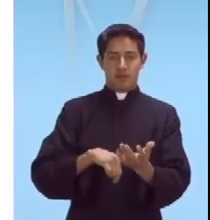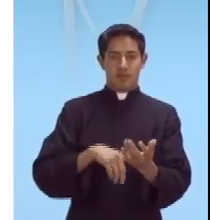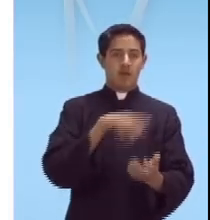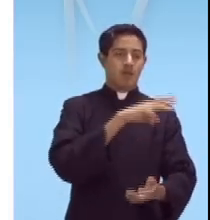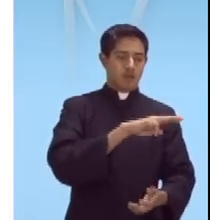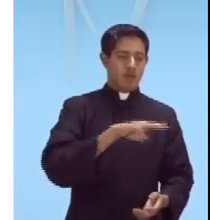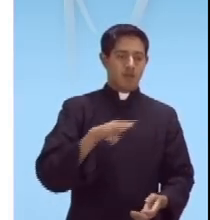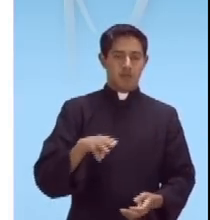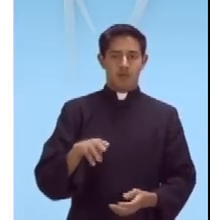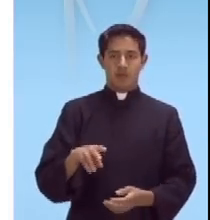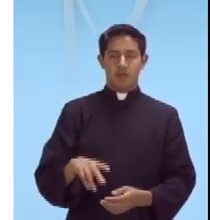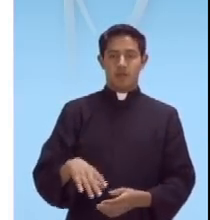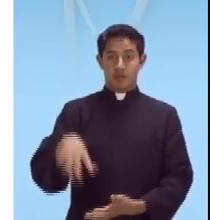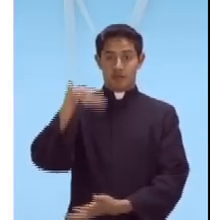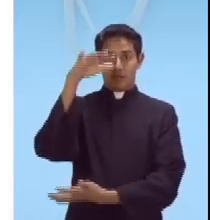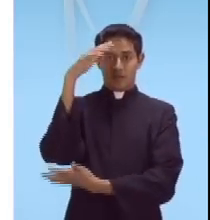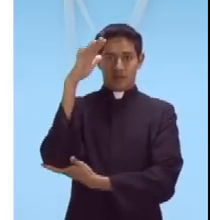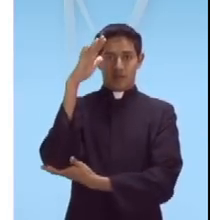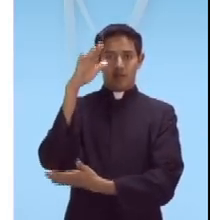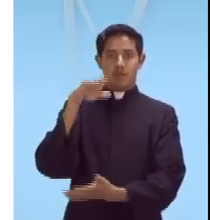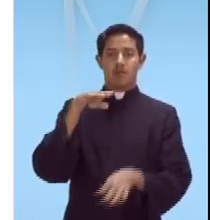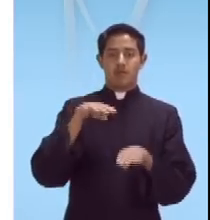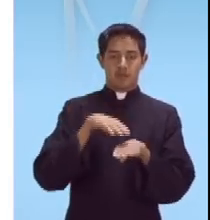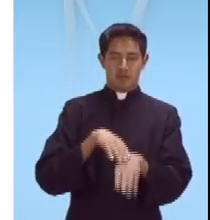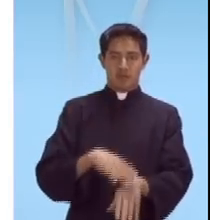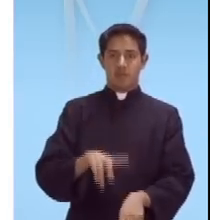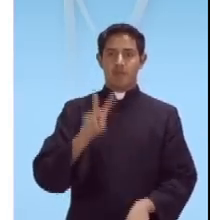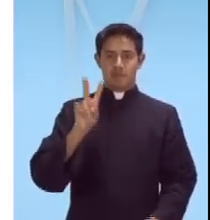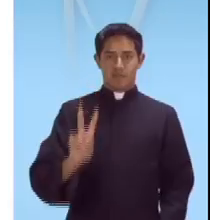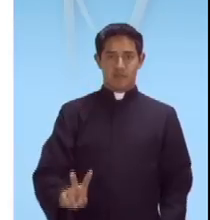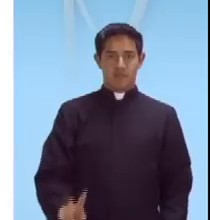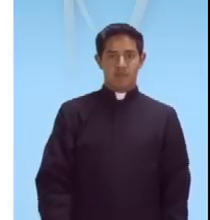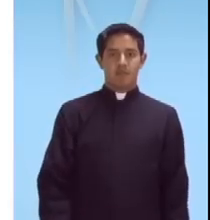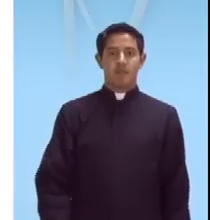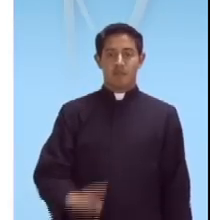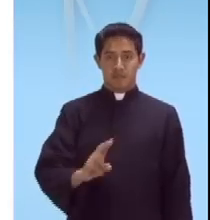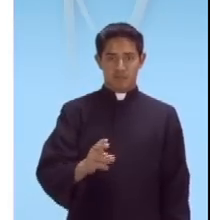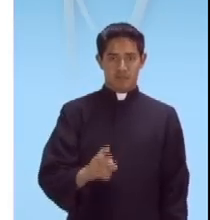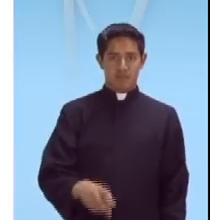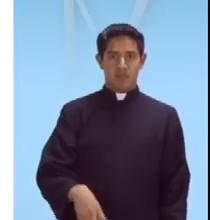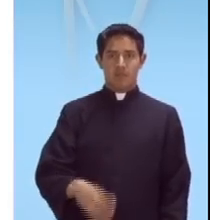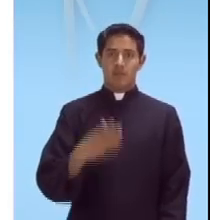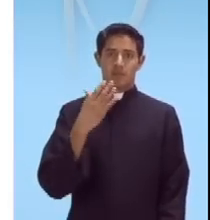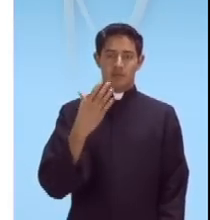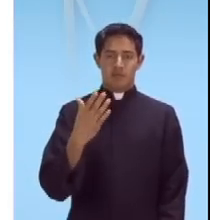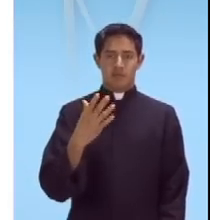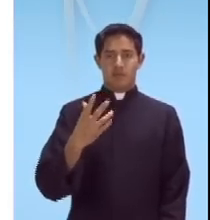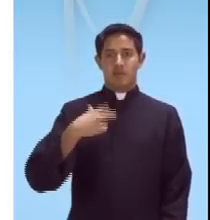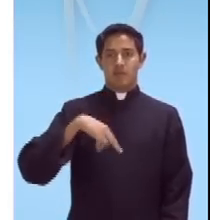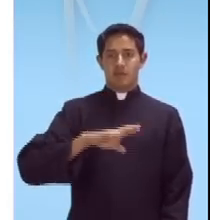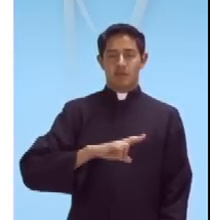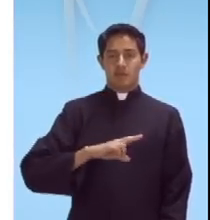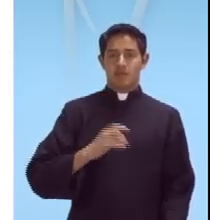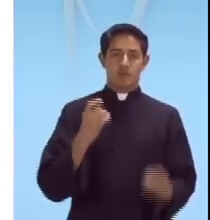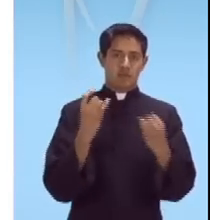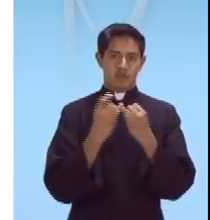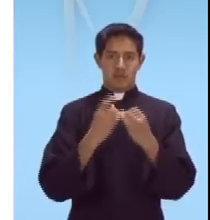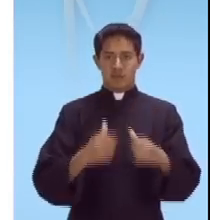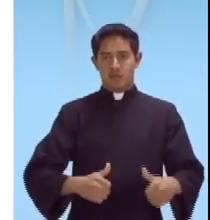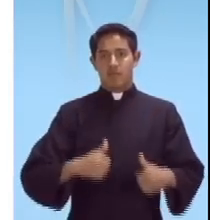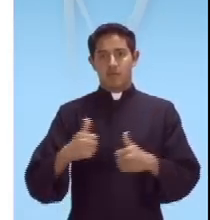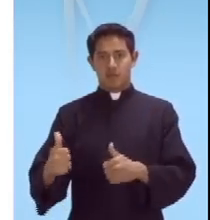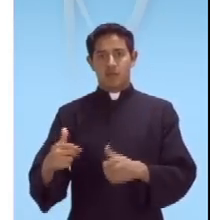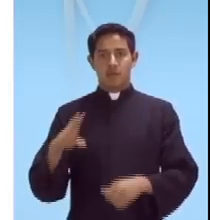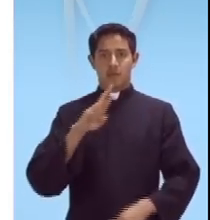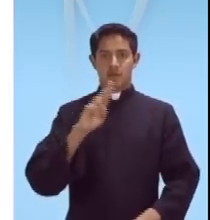Esto nos invita a cada uno de nosotros, como los mismos apóstoles, a reconocer que en